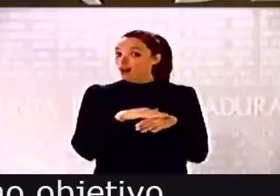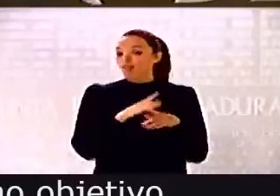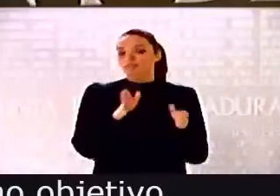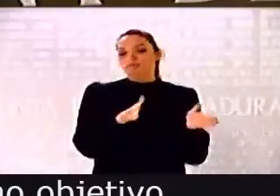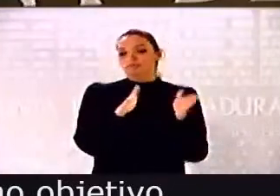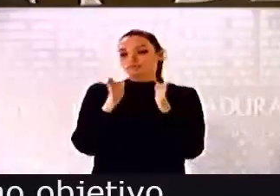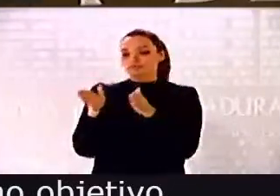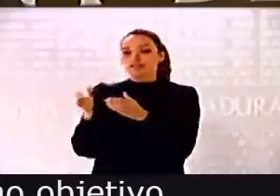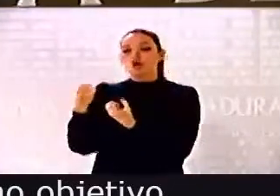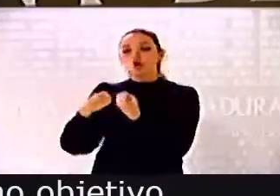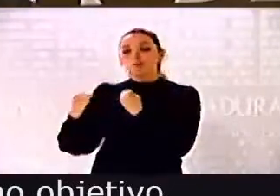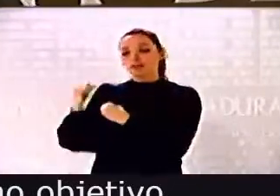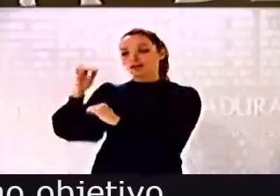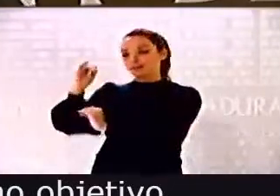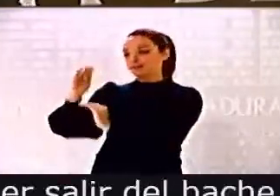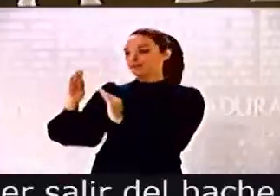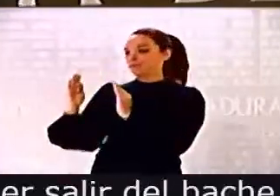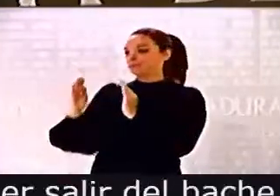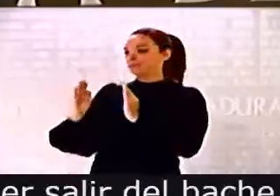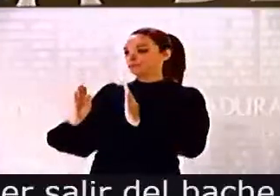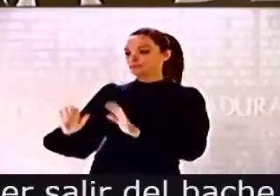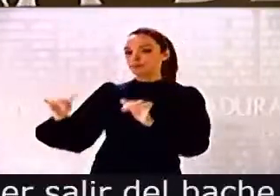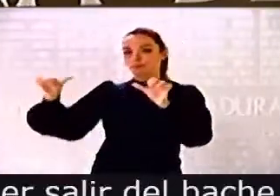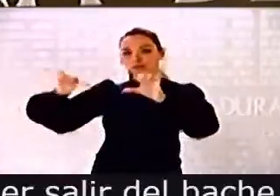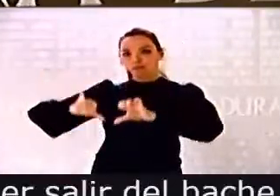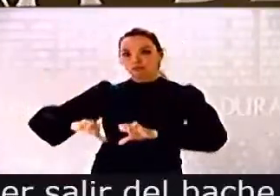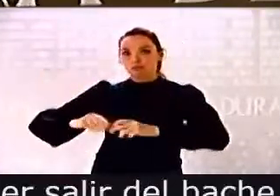bache económico en que nos encontramos.